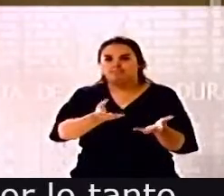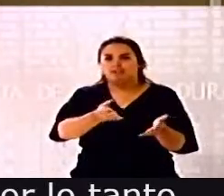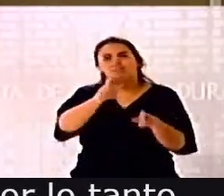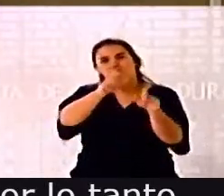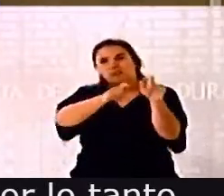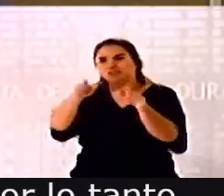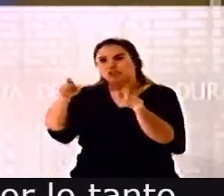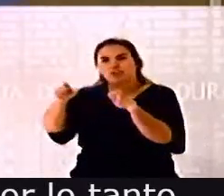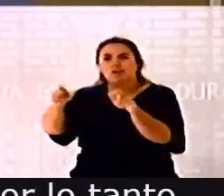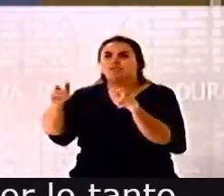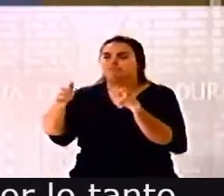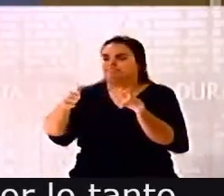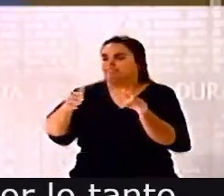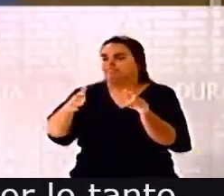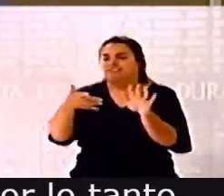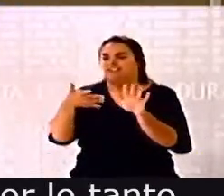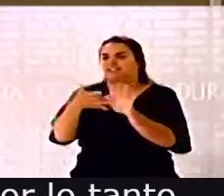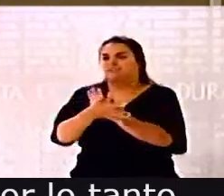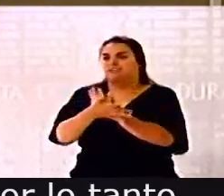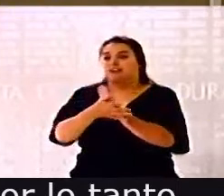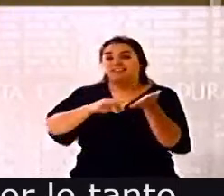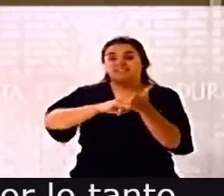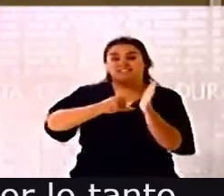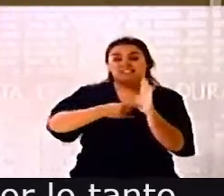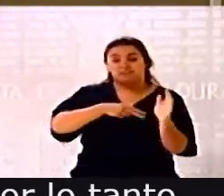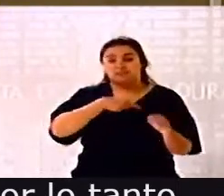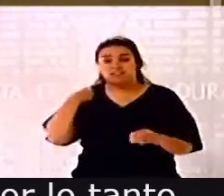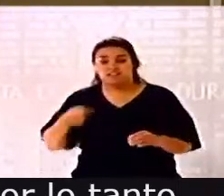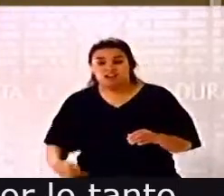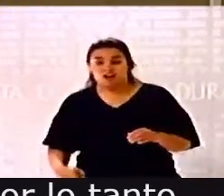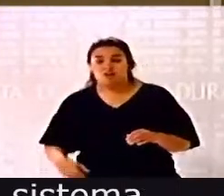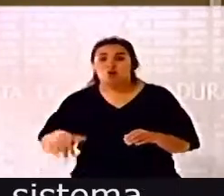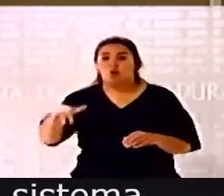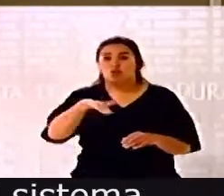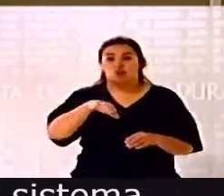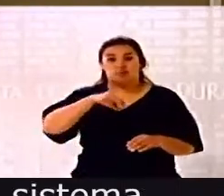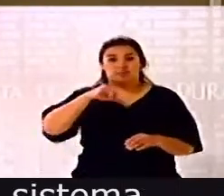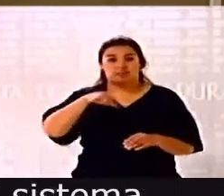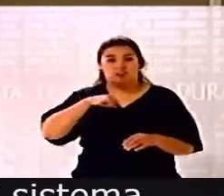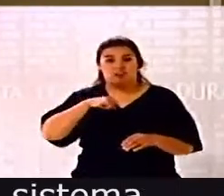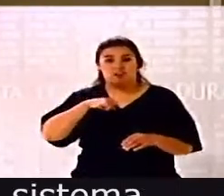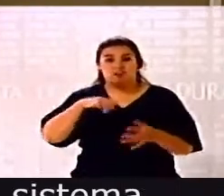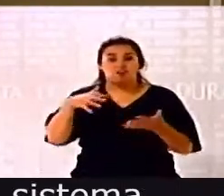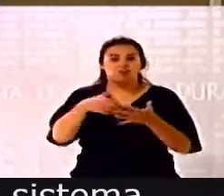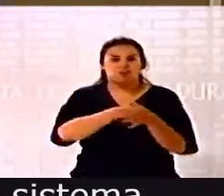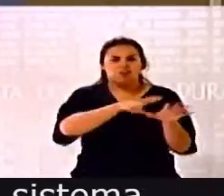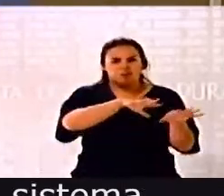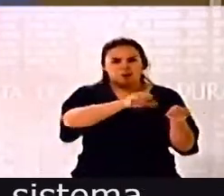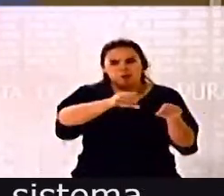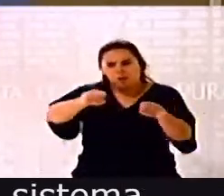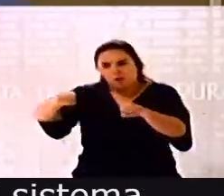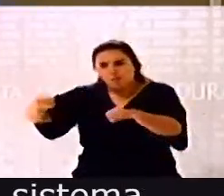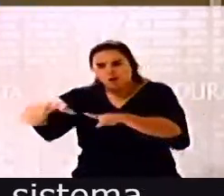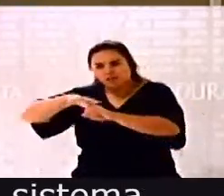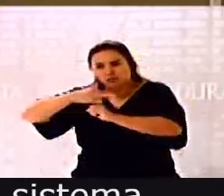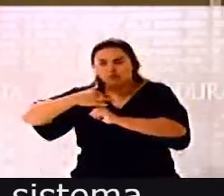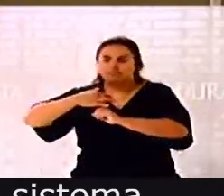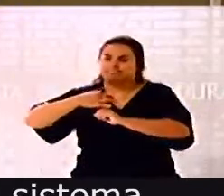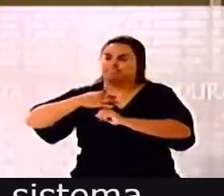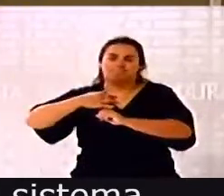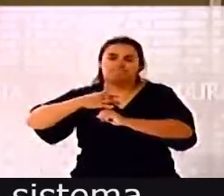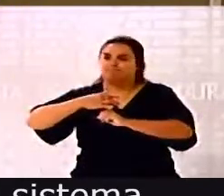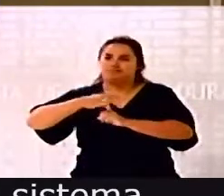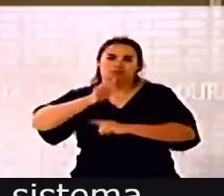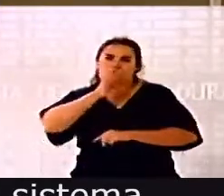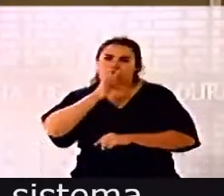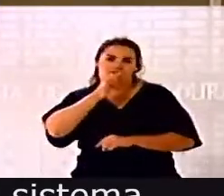muy lejos todavía de que nuestro sistema sanitario, en el ámbito hospitalario, llegue a una situación de colapso o tengamos